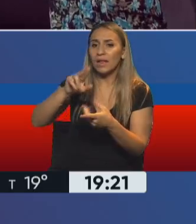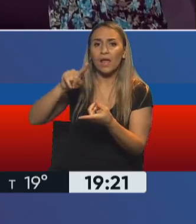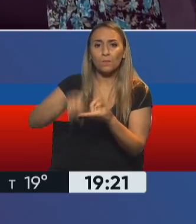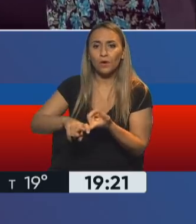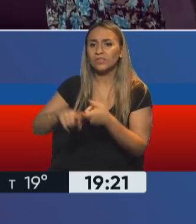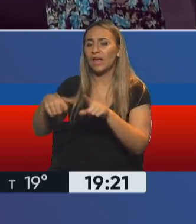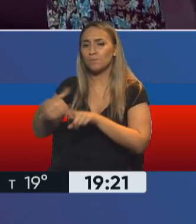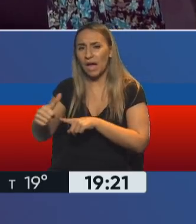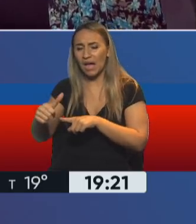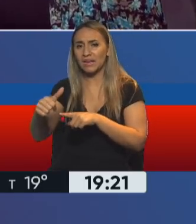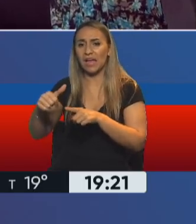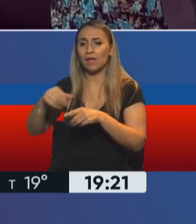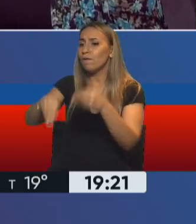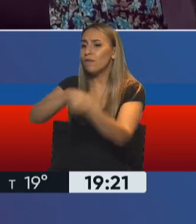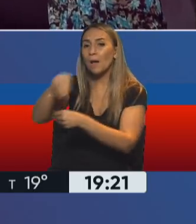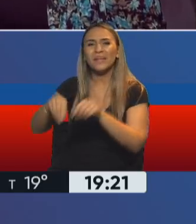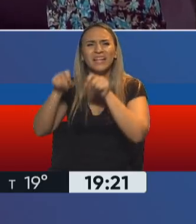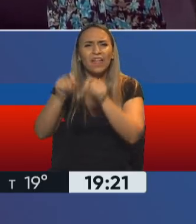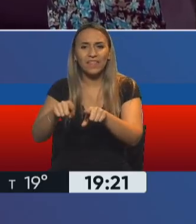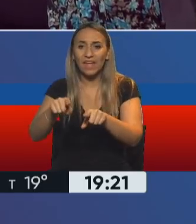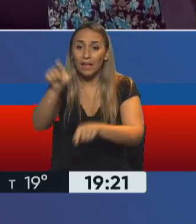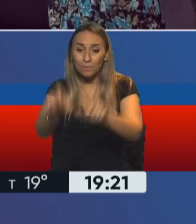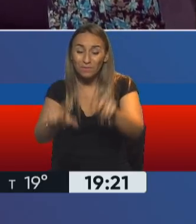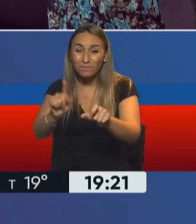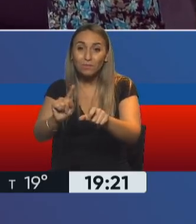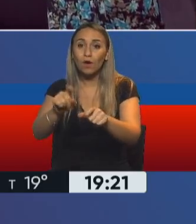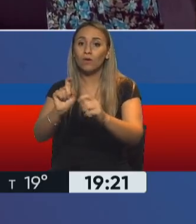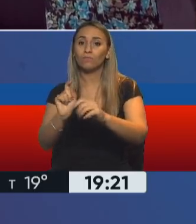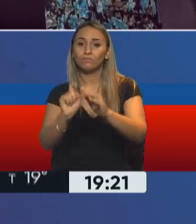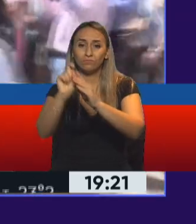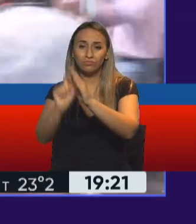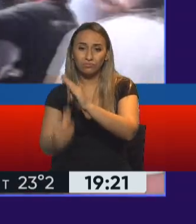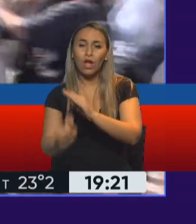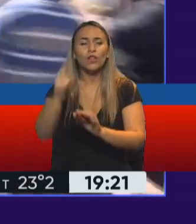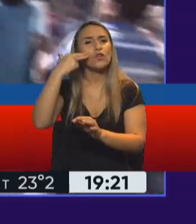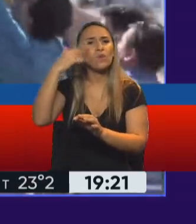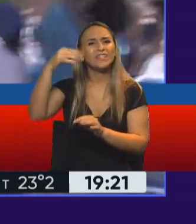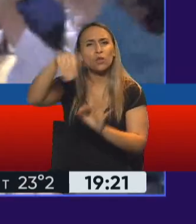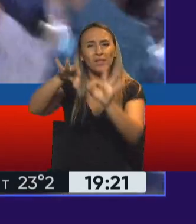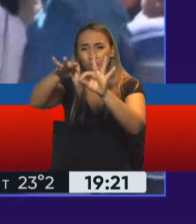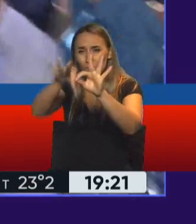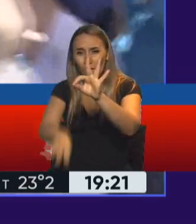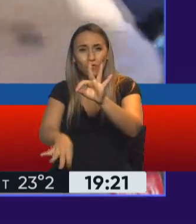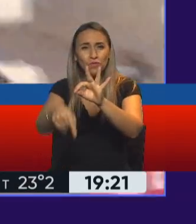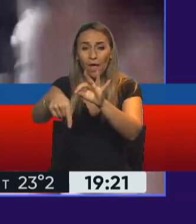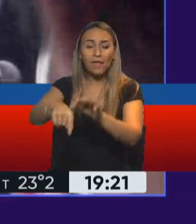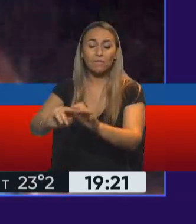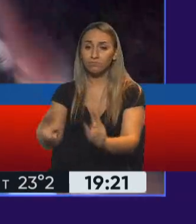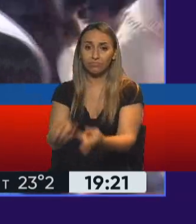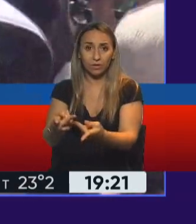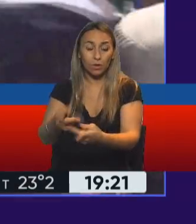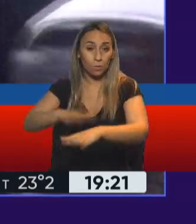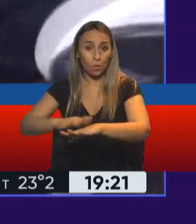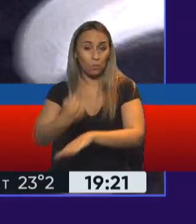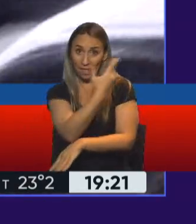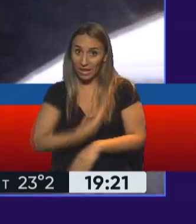las hermanas, los familiares de los tripulantes que yacen a 900 metros de profundidad, que perdieron la vida a manos del Estado, del